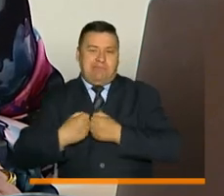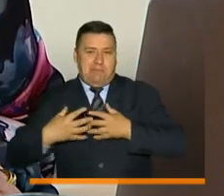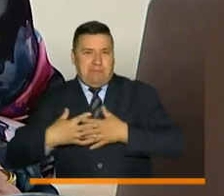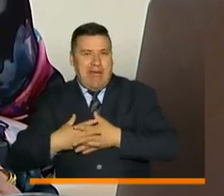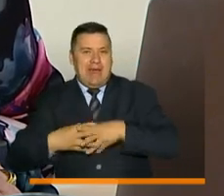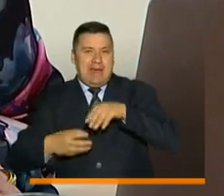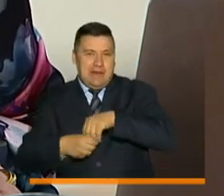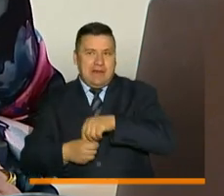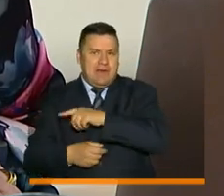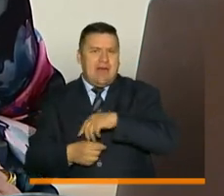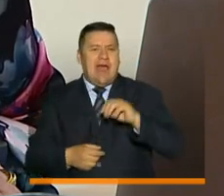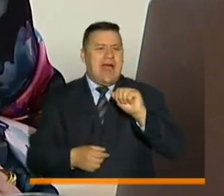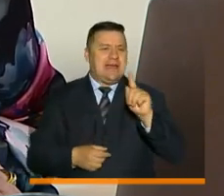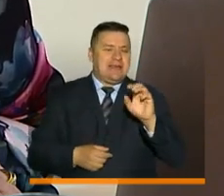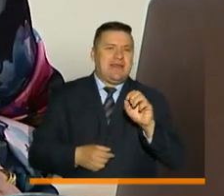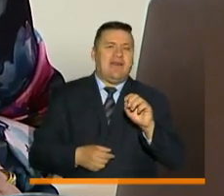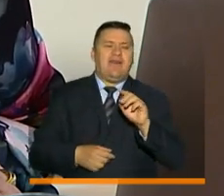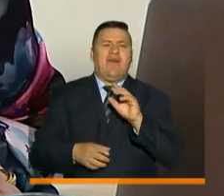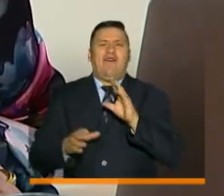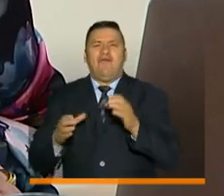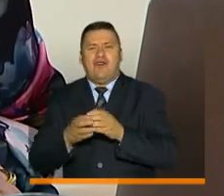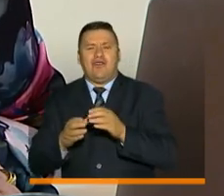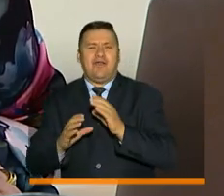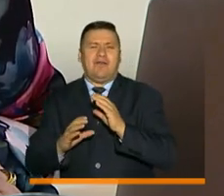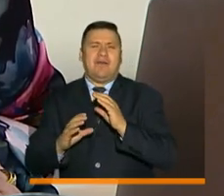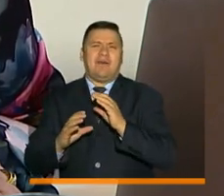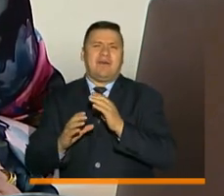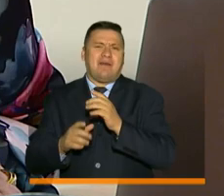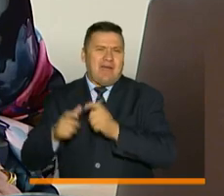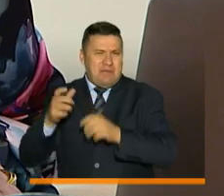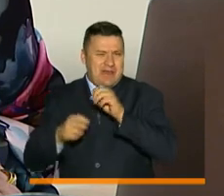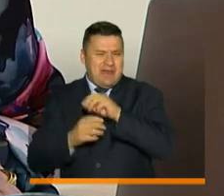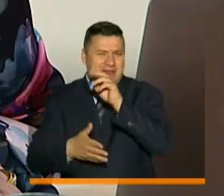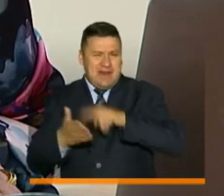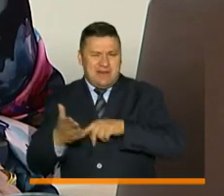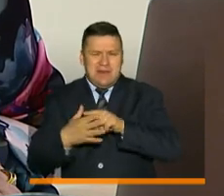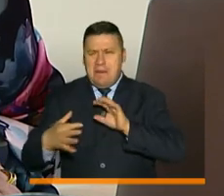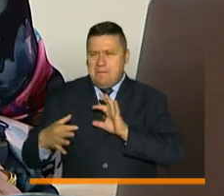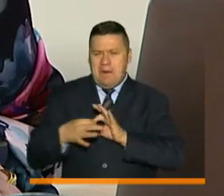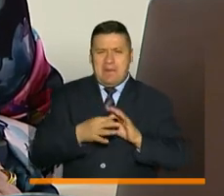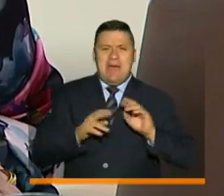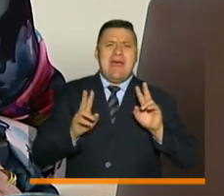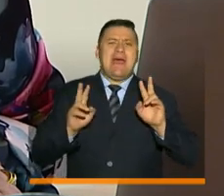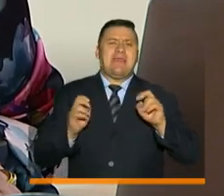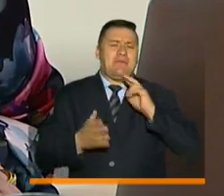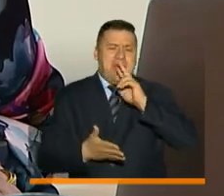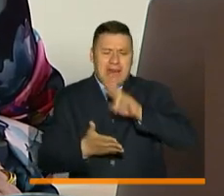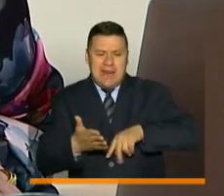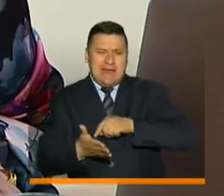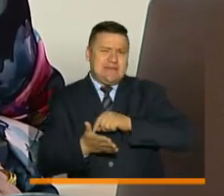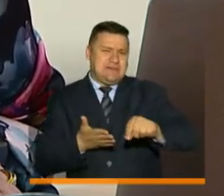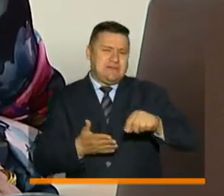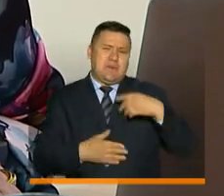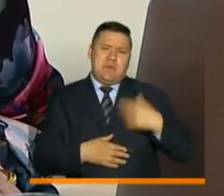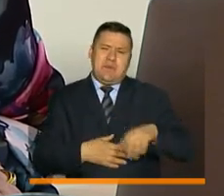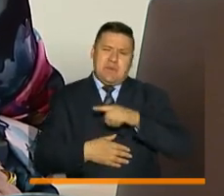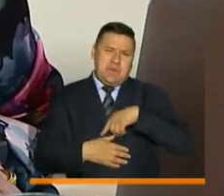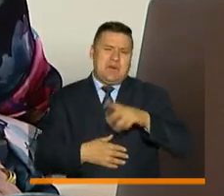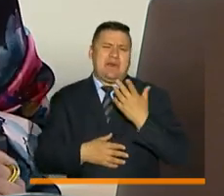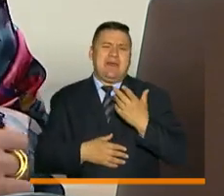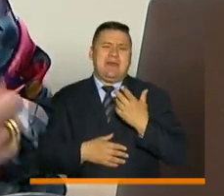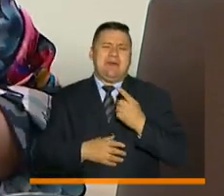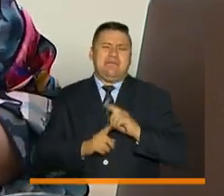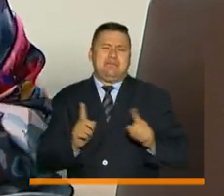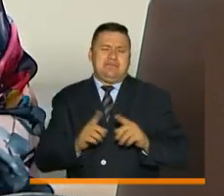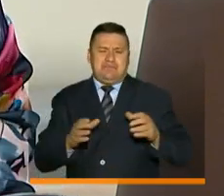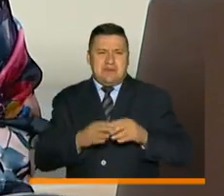a CERLALC, a Fundalectura, a la Cámara Colombiana del Libro y a muchos aliados del tema de lectura y escritura, los maestros, la red de